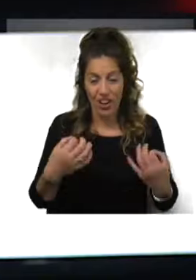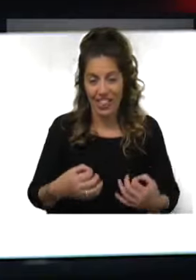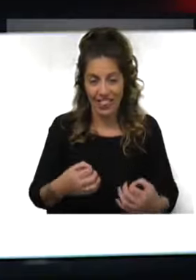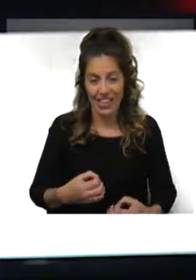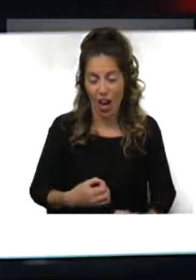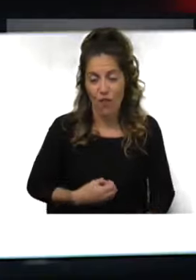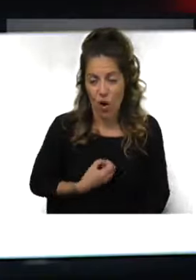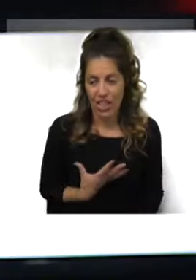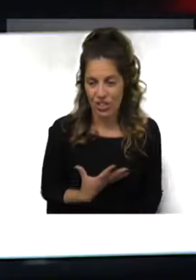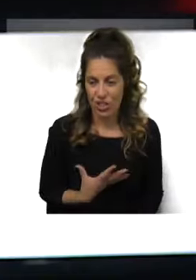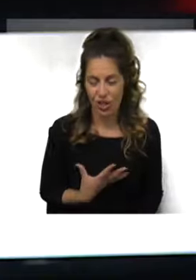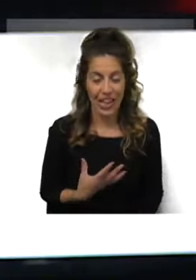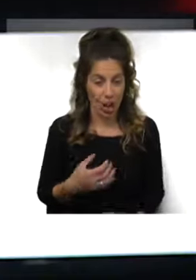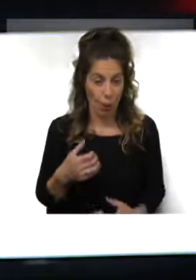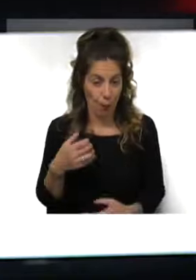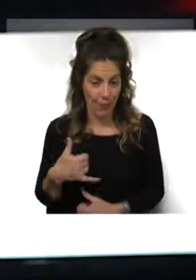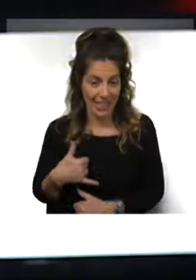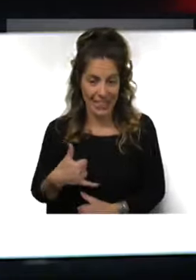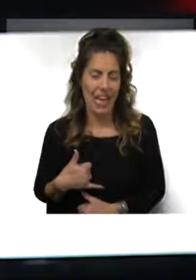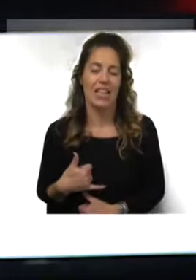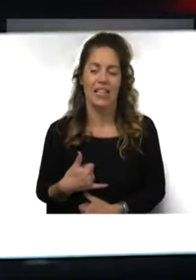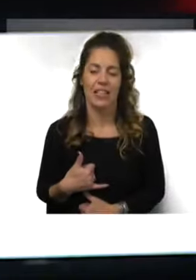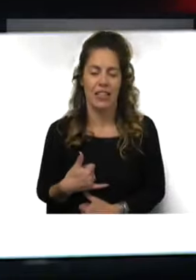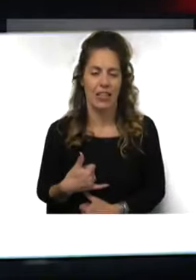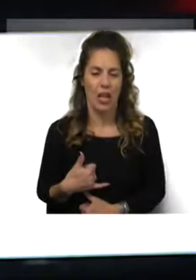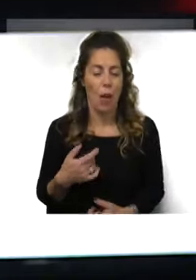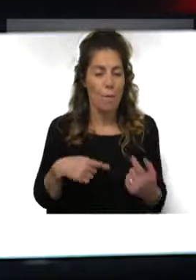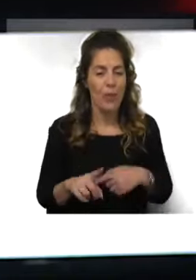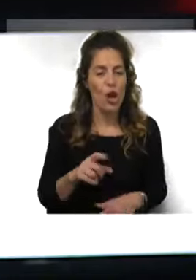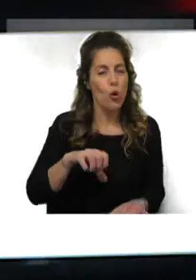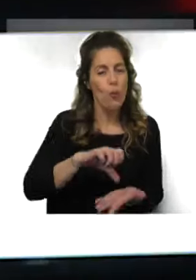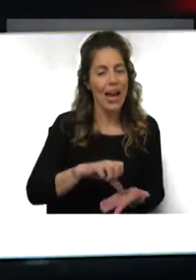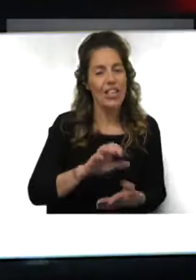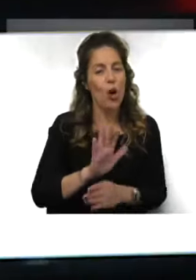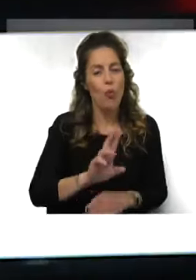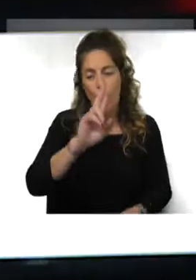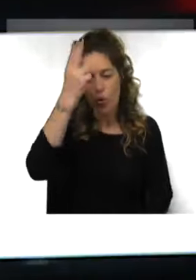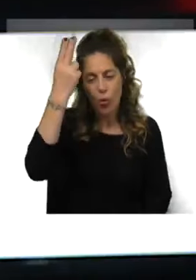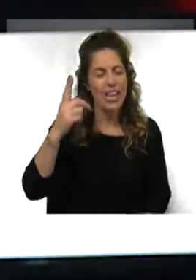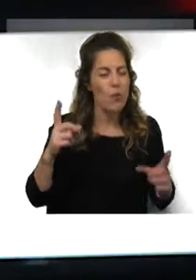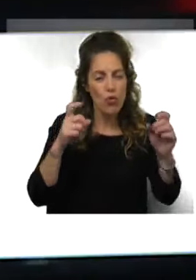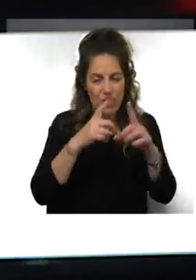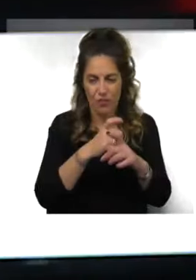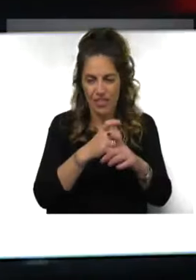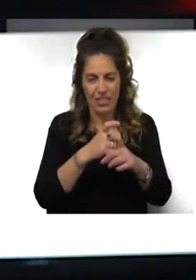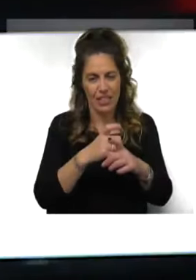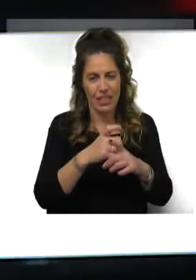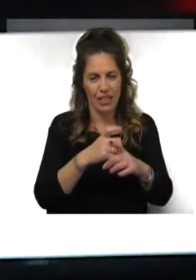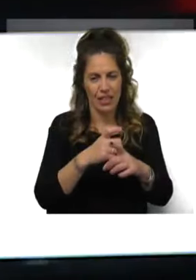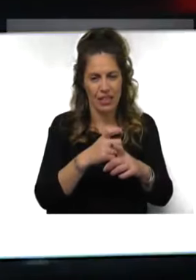que es la parte militar eh pero un país como Uruguay es muy difícil eh